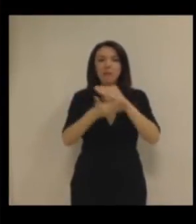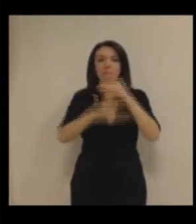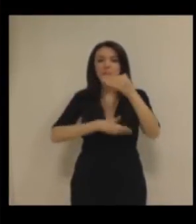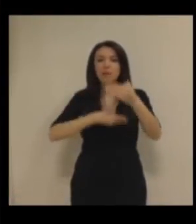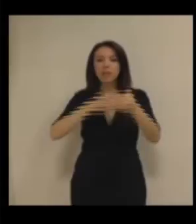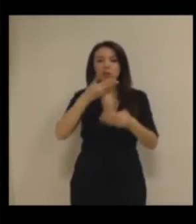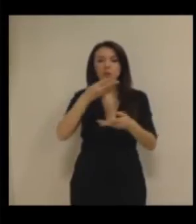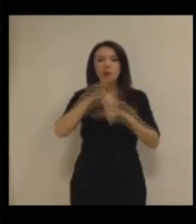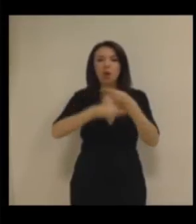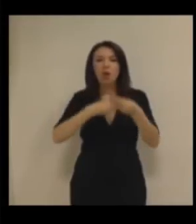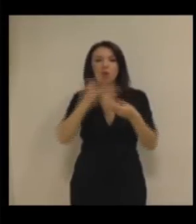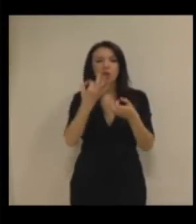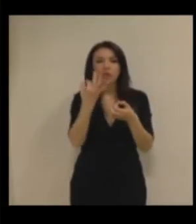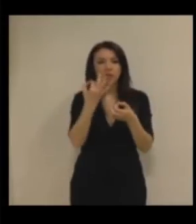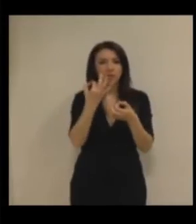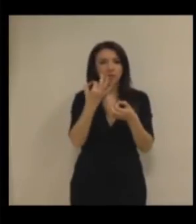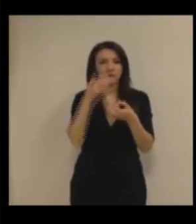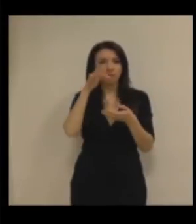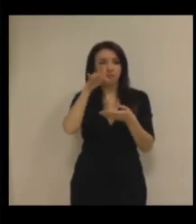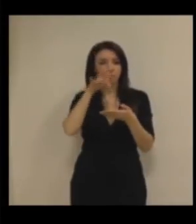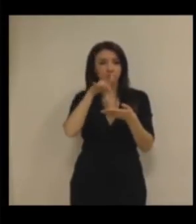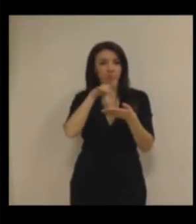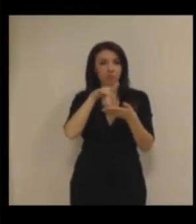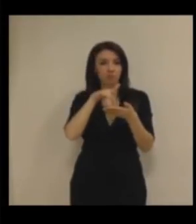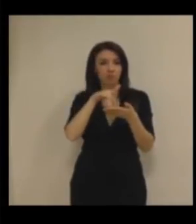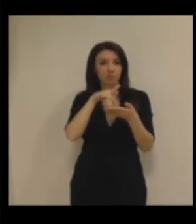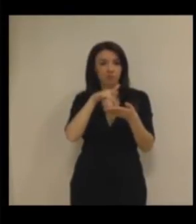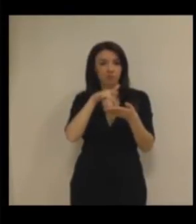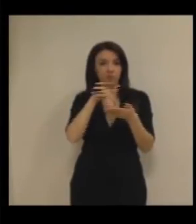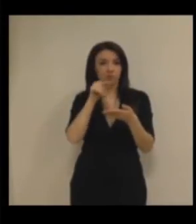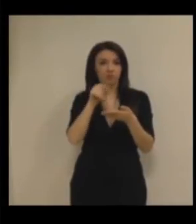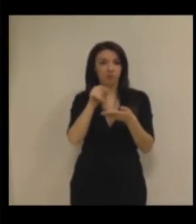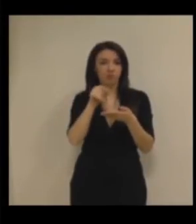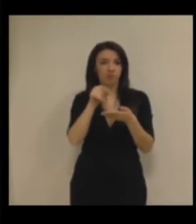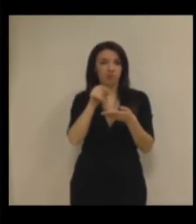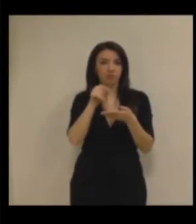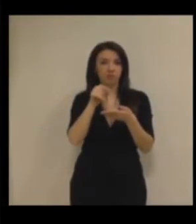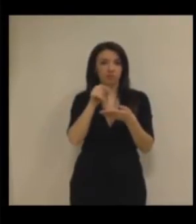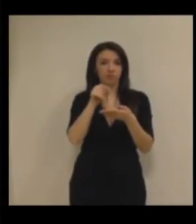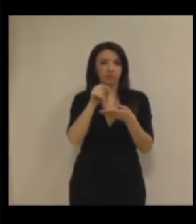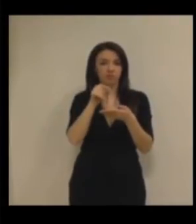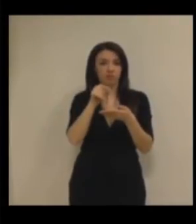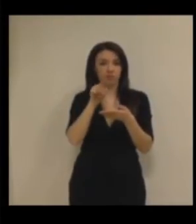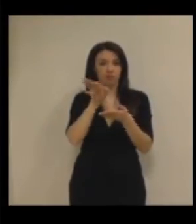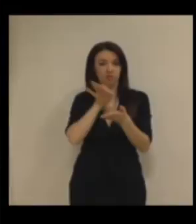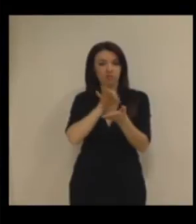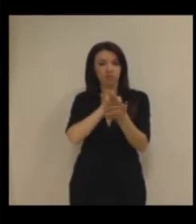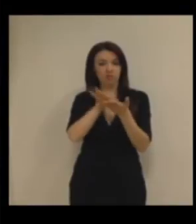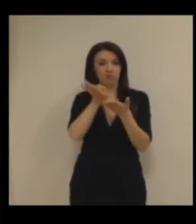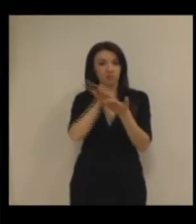actuar cuando, cuando una vez que lanzas el servicio,